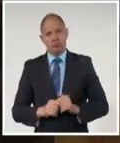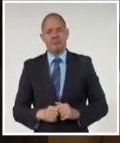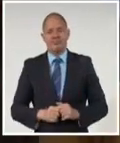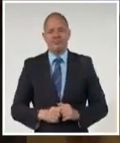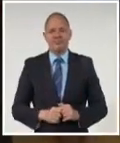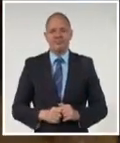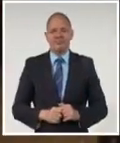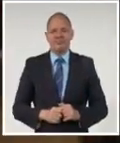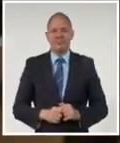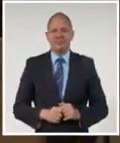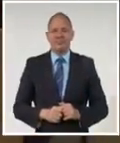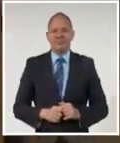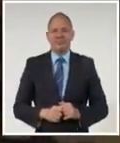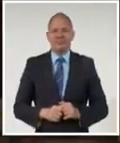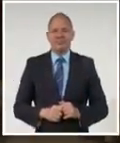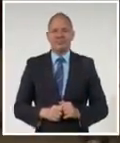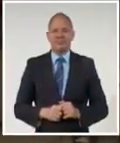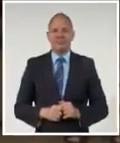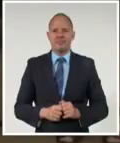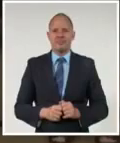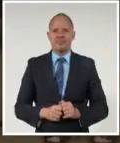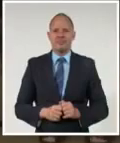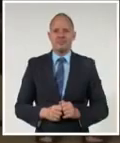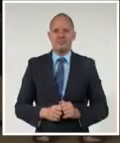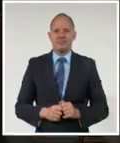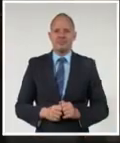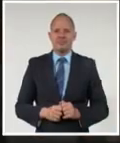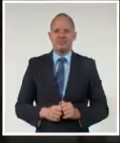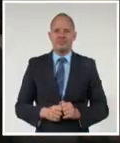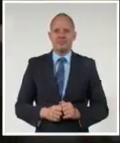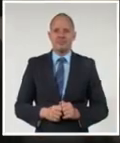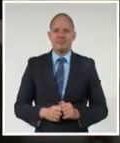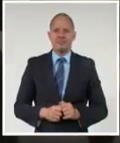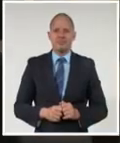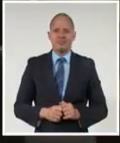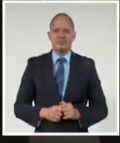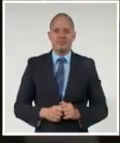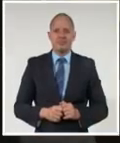Miguel Ángel Ribalta, Sistema Informativo de la Televisión Cubana.